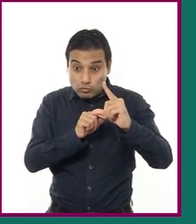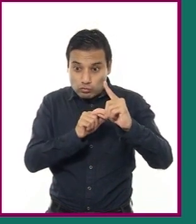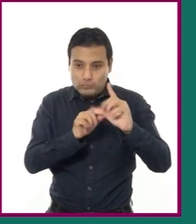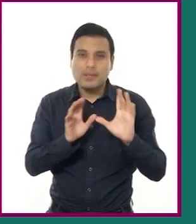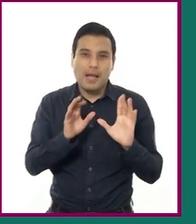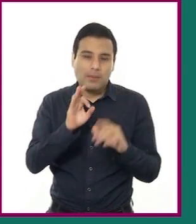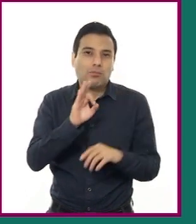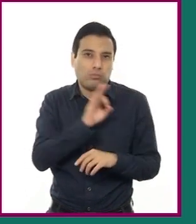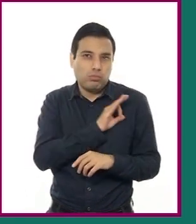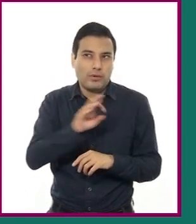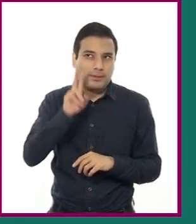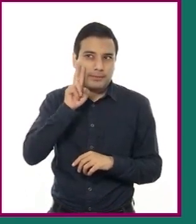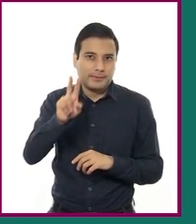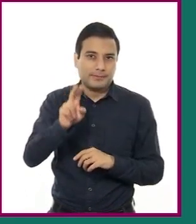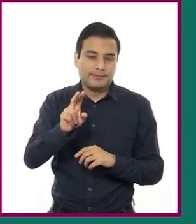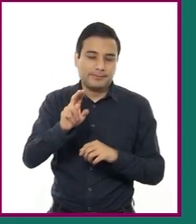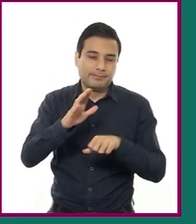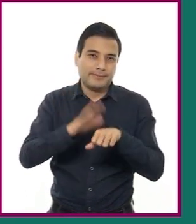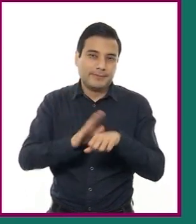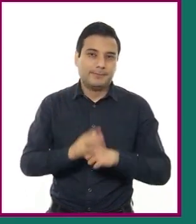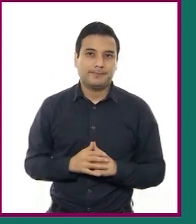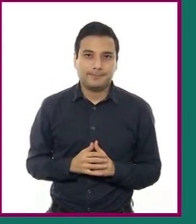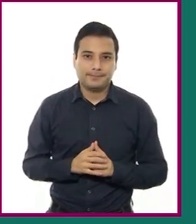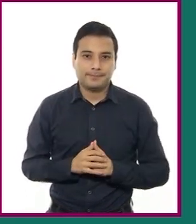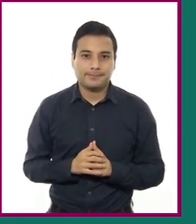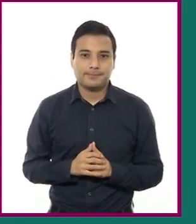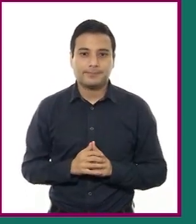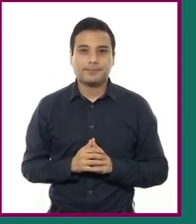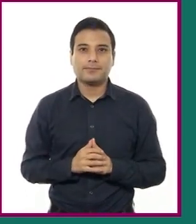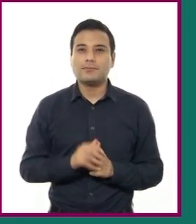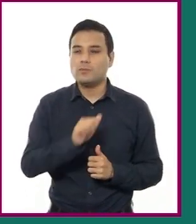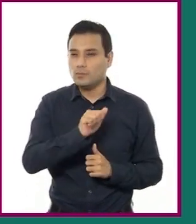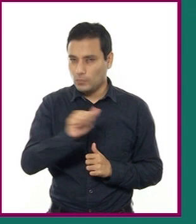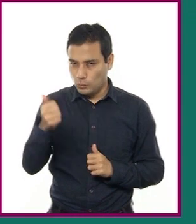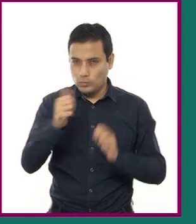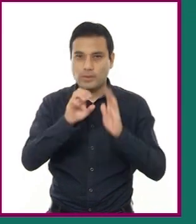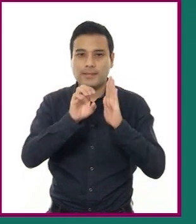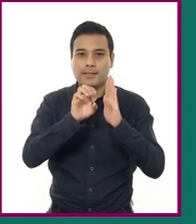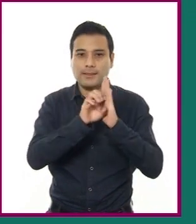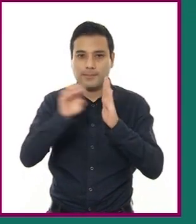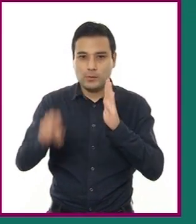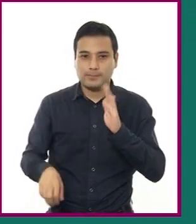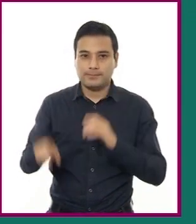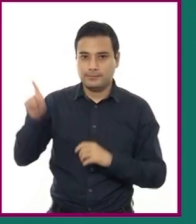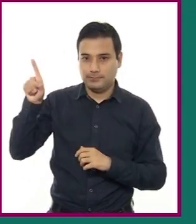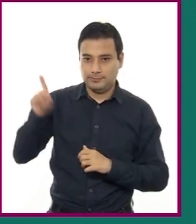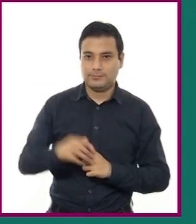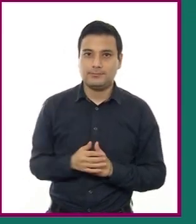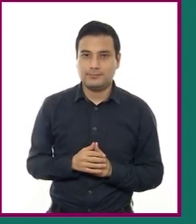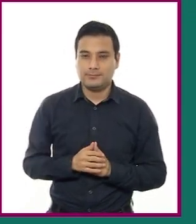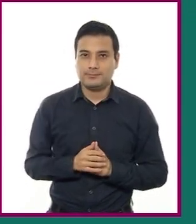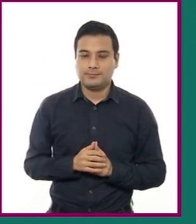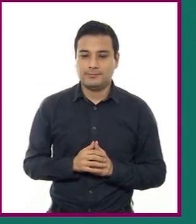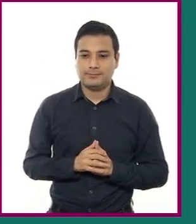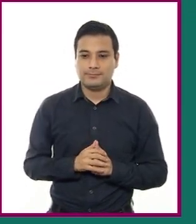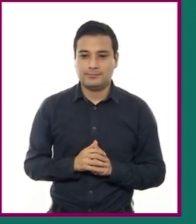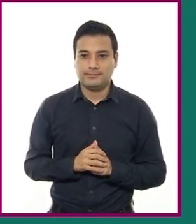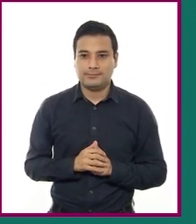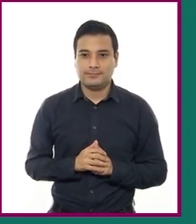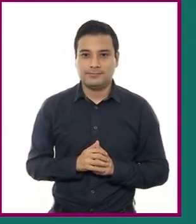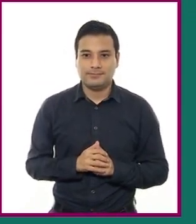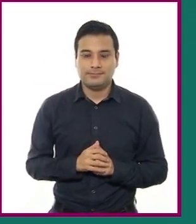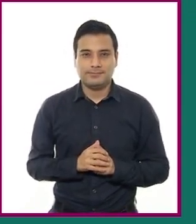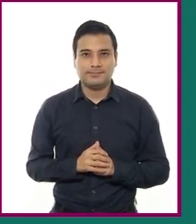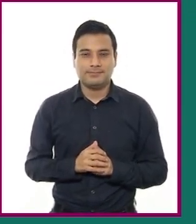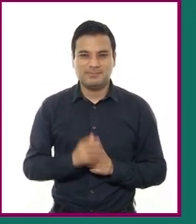encima del arco iris primario. También existe otra variación llamada arco iris supernumerario, en